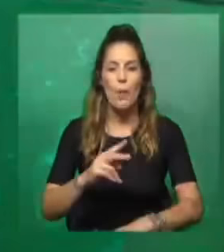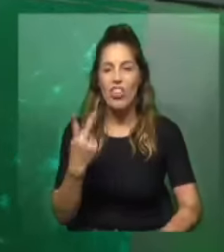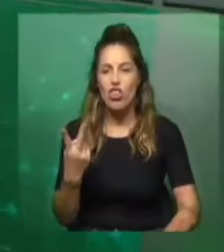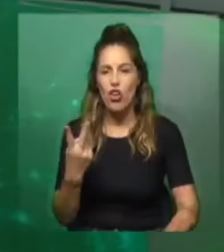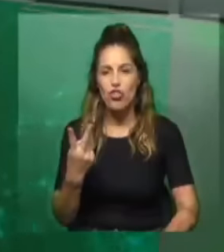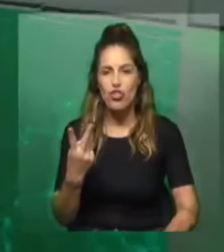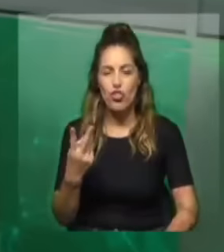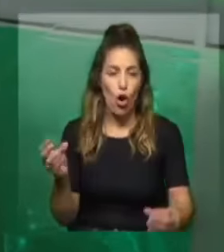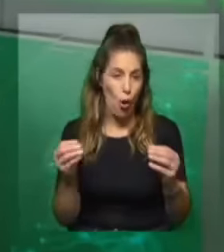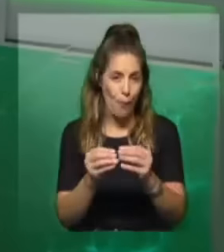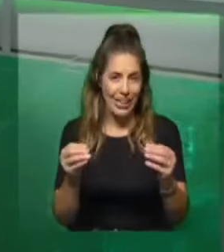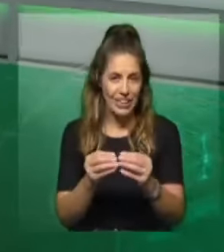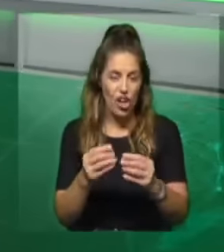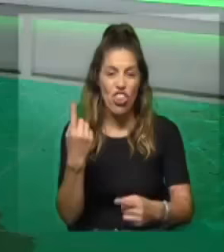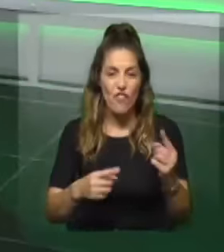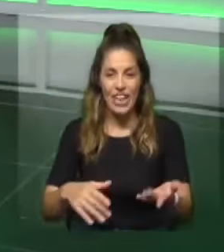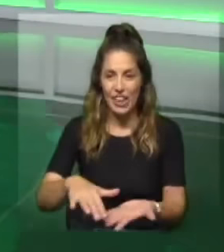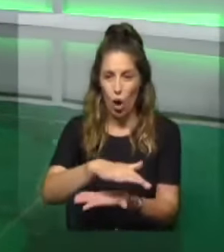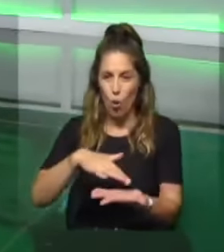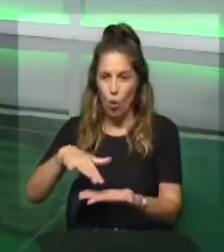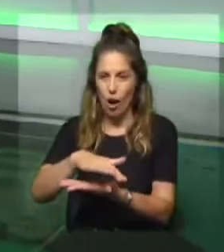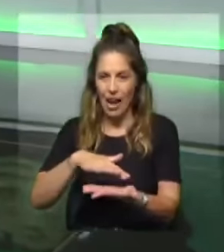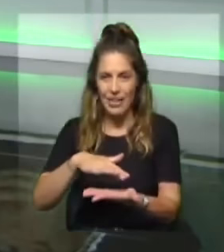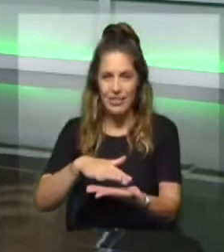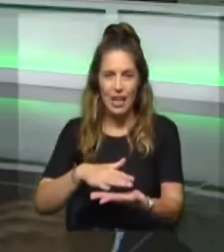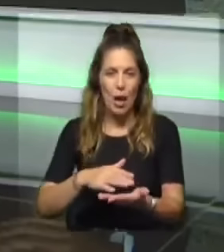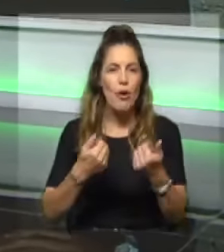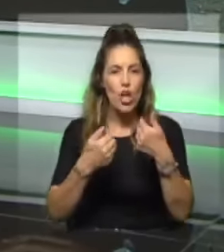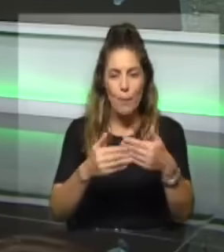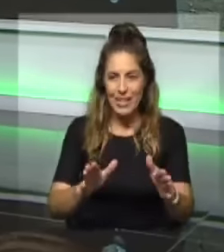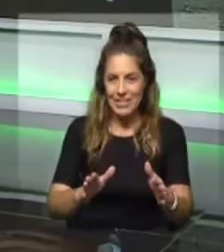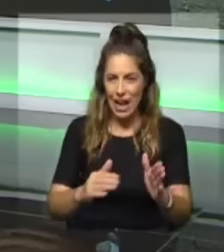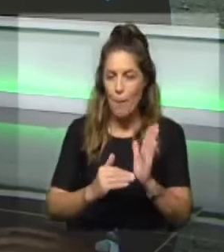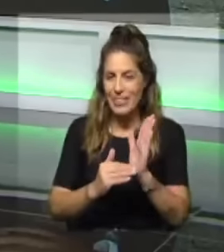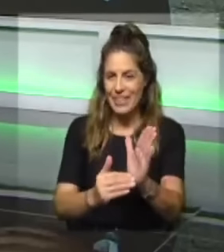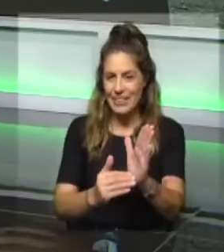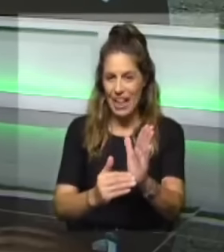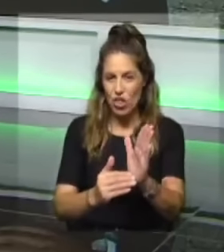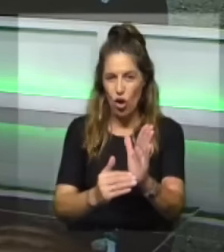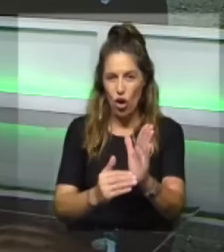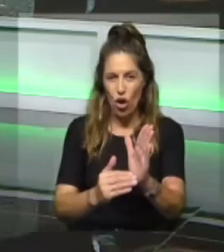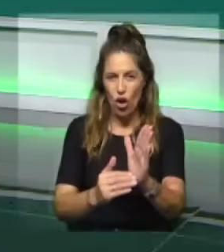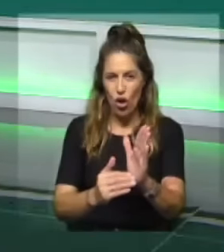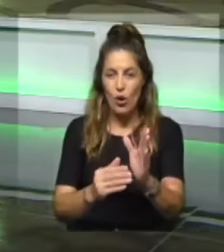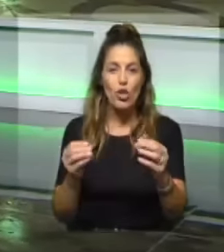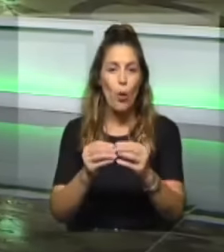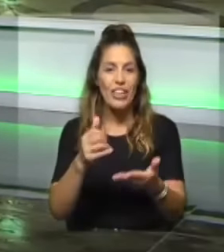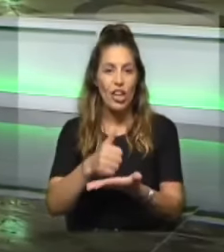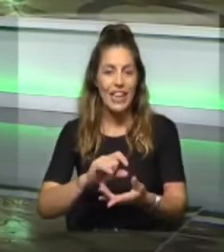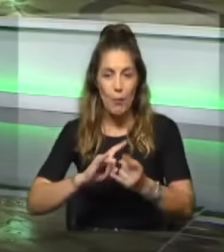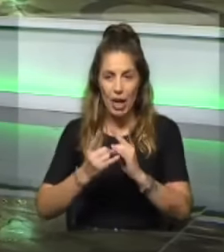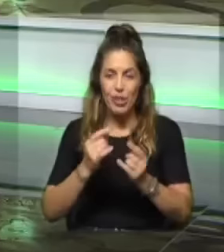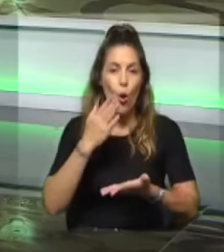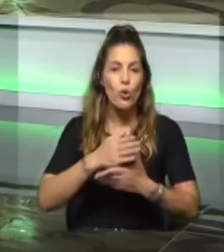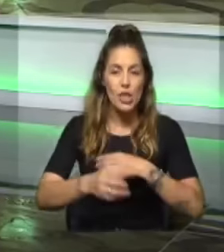dos de nuestros compañeros que están en distintos puntos vamos a empezar presentando a Diego Martin y que está allí en el parlamento último